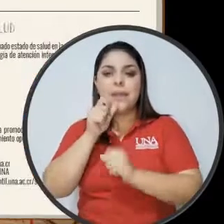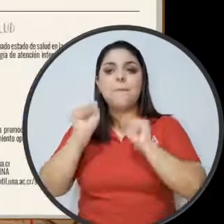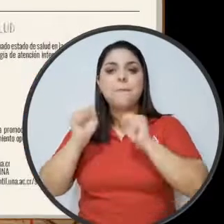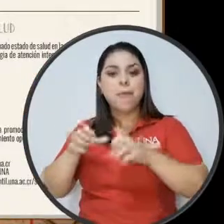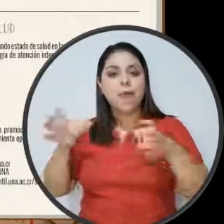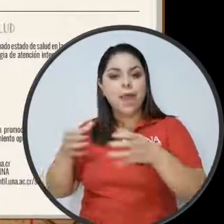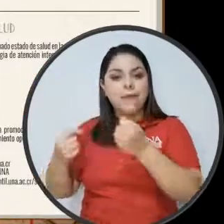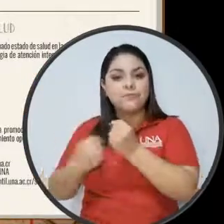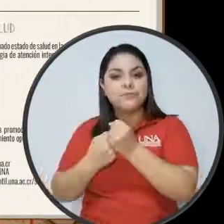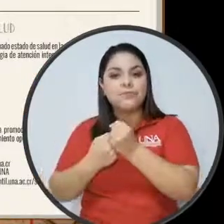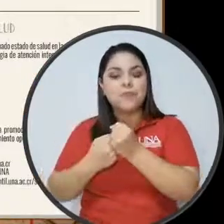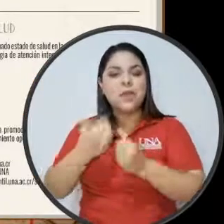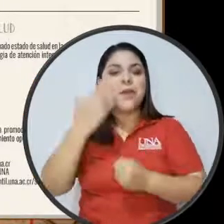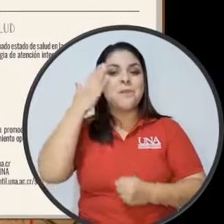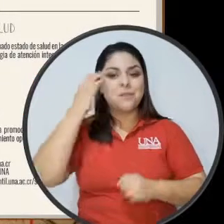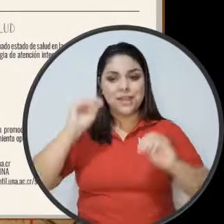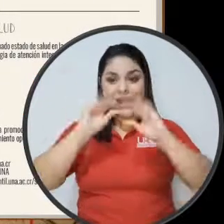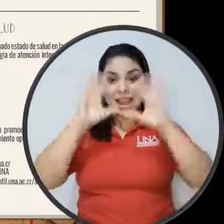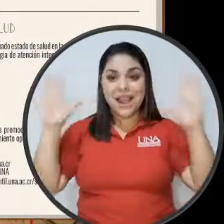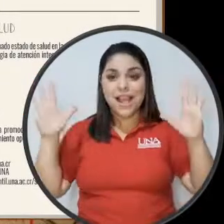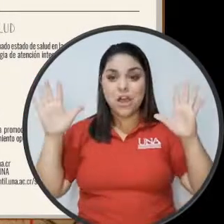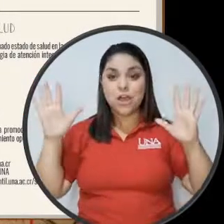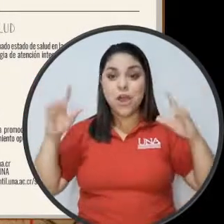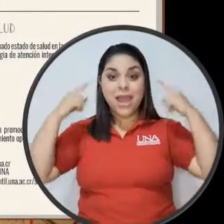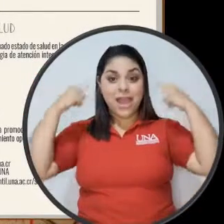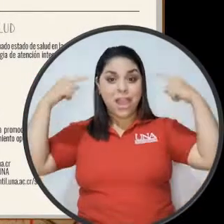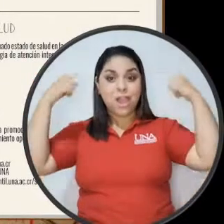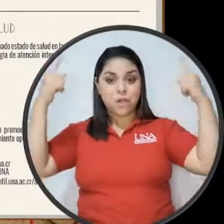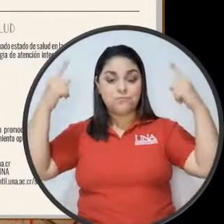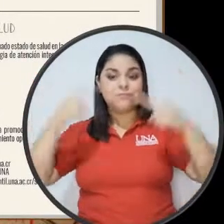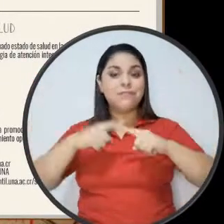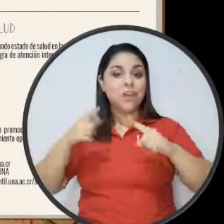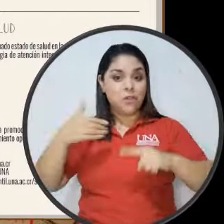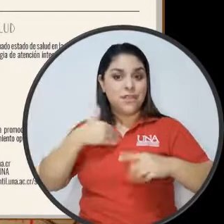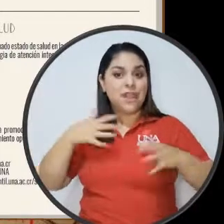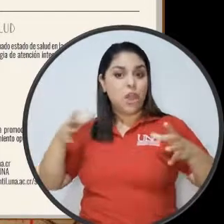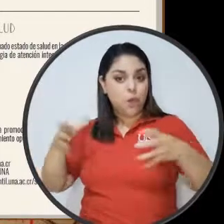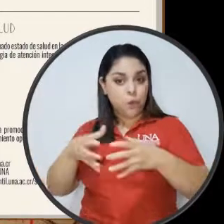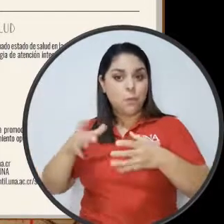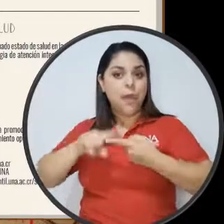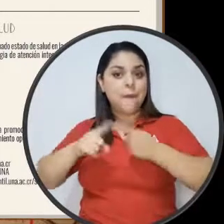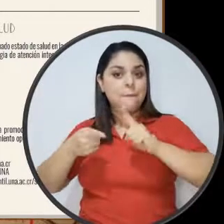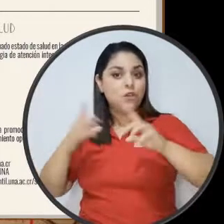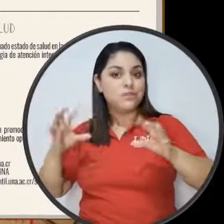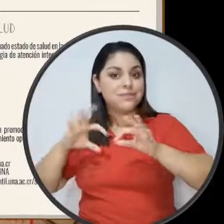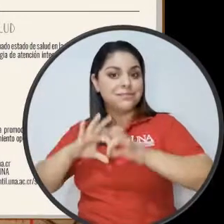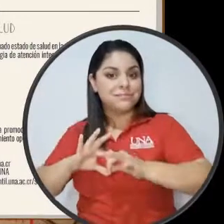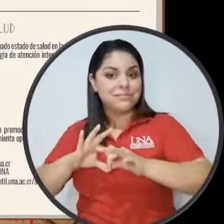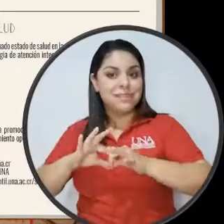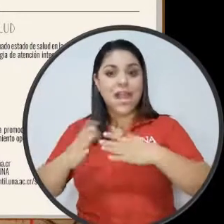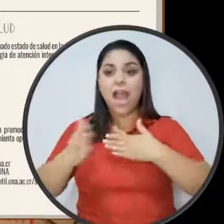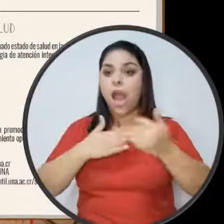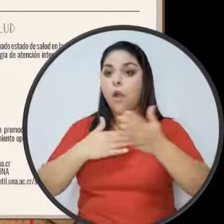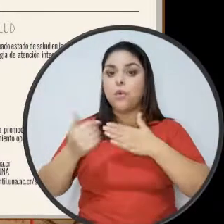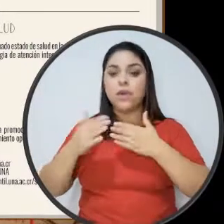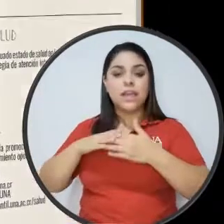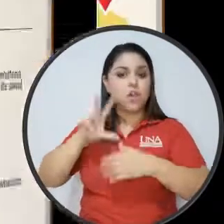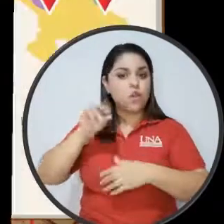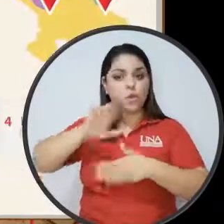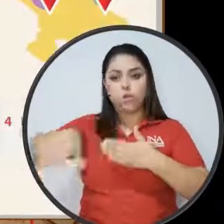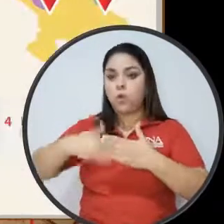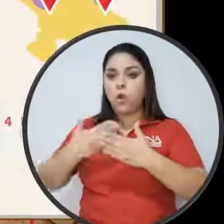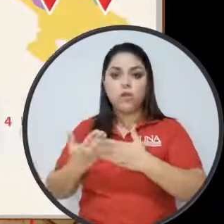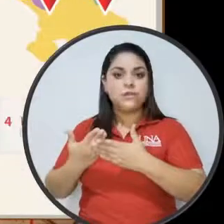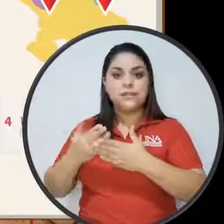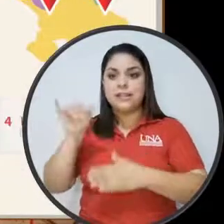contar. Porque claro, todo héroe tiene su grupo de amigos y aliados, aún y cuando no todos están en el